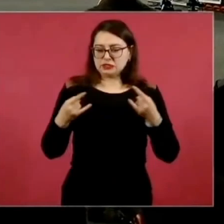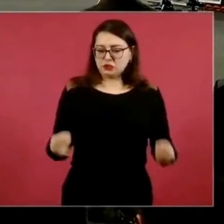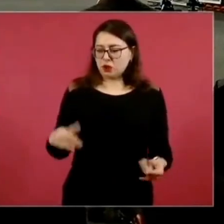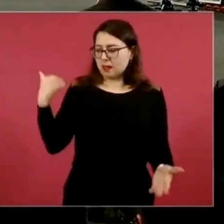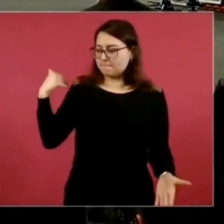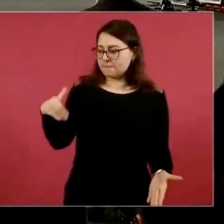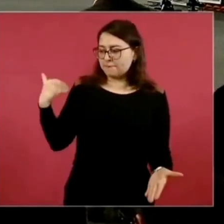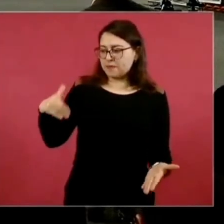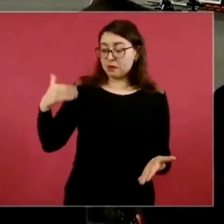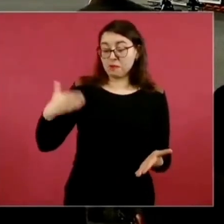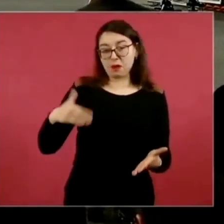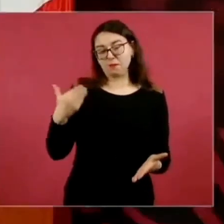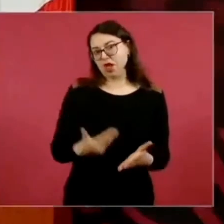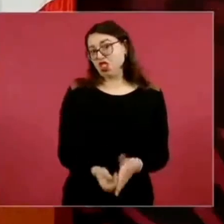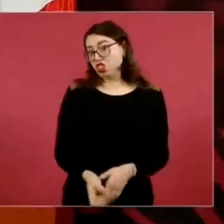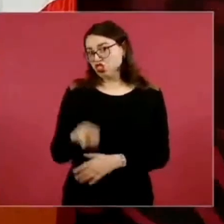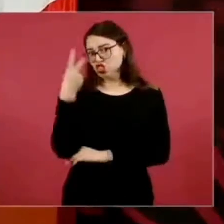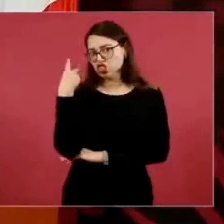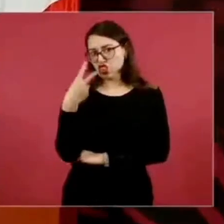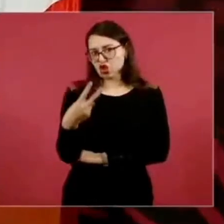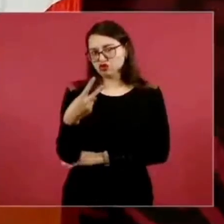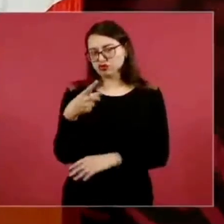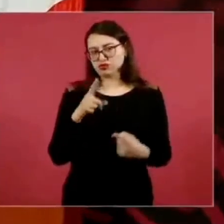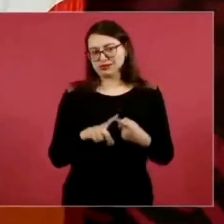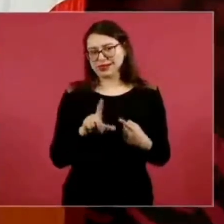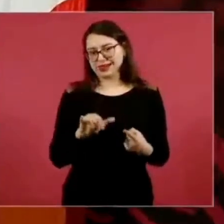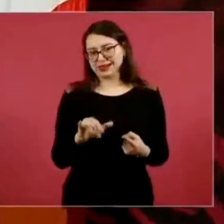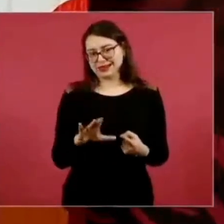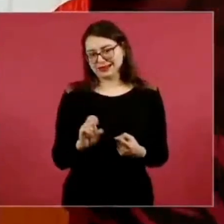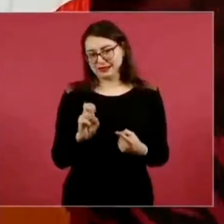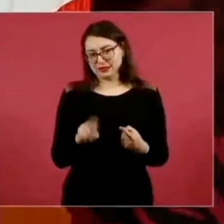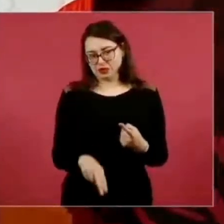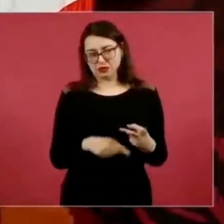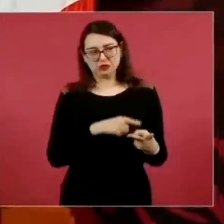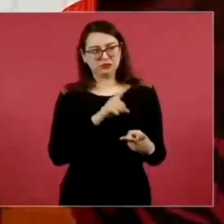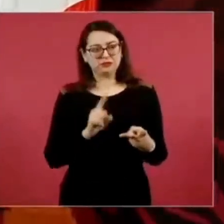recordar con mucho respeto. Abraham Lincoln